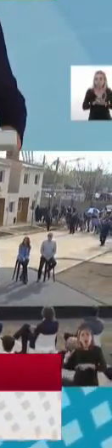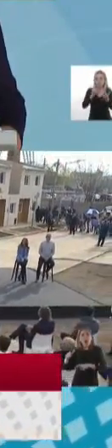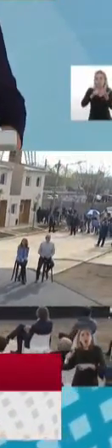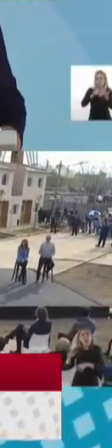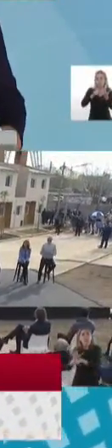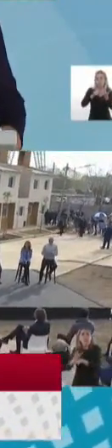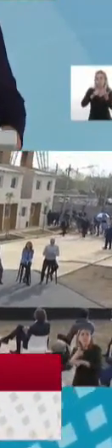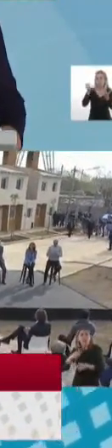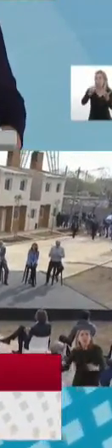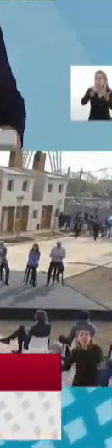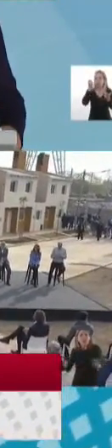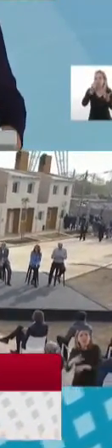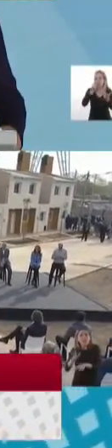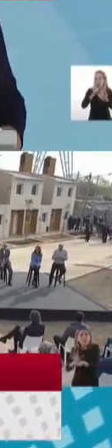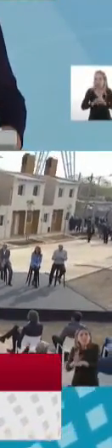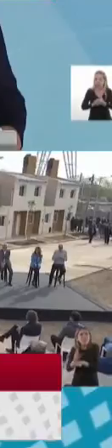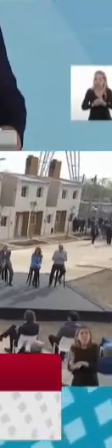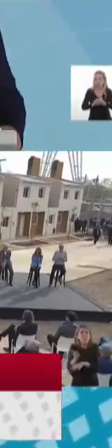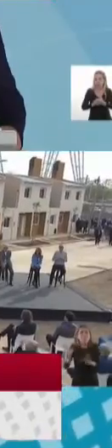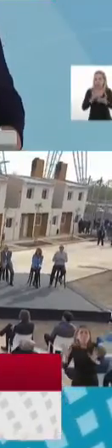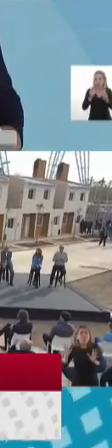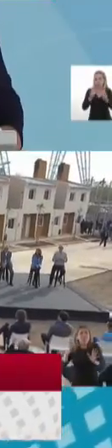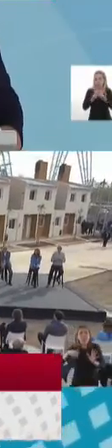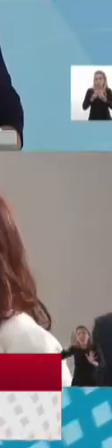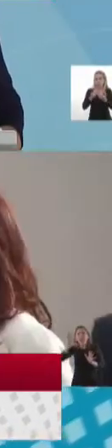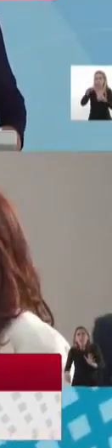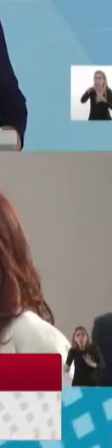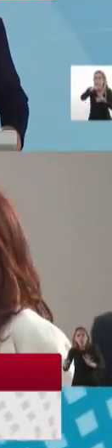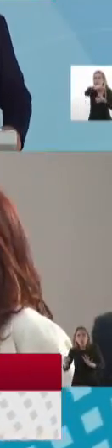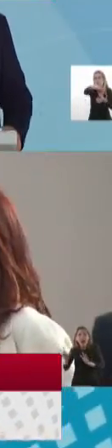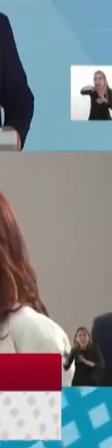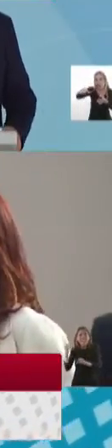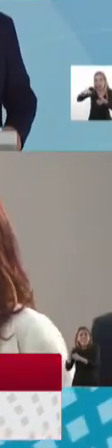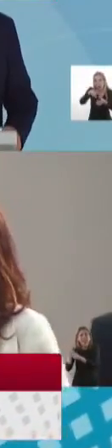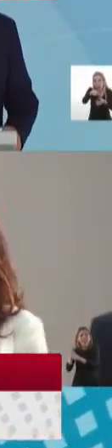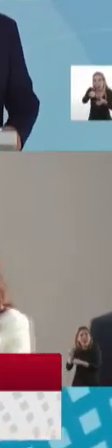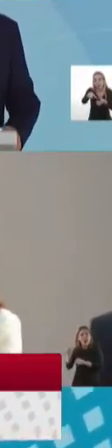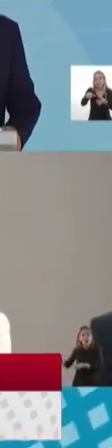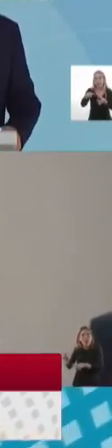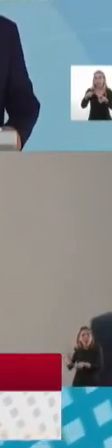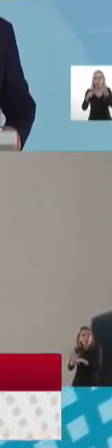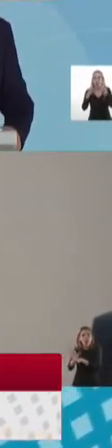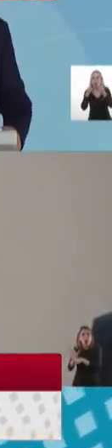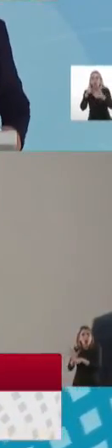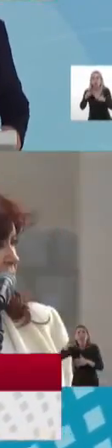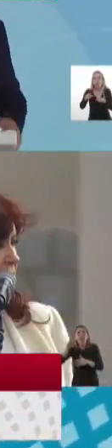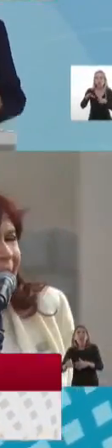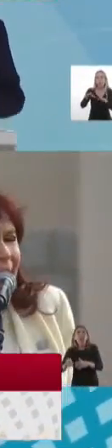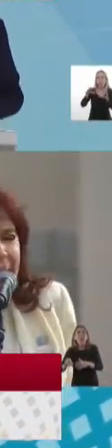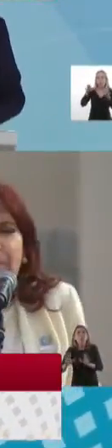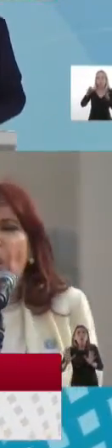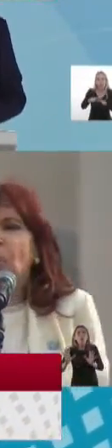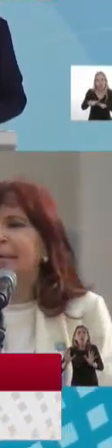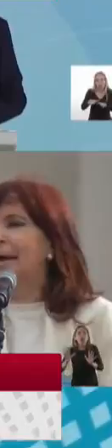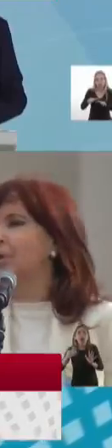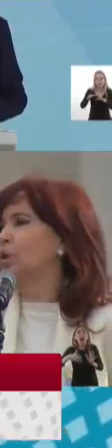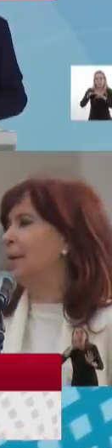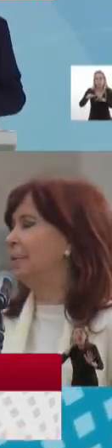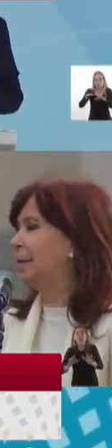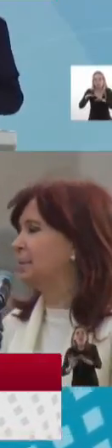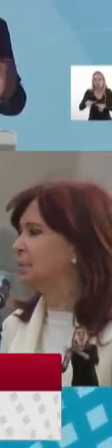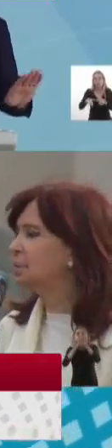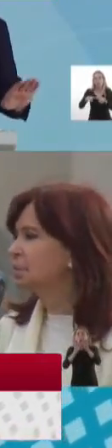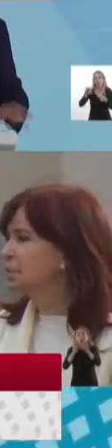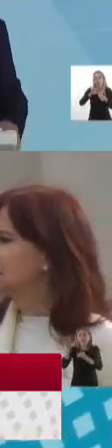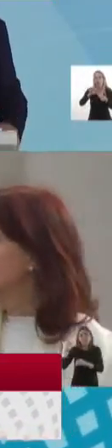ganar necesita un enemigo usa el enemigo para enaltecer la propia imagen y para armar todo un juego de diferencias después está junto por el